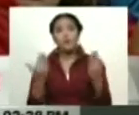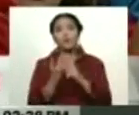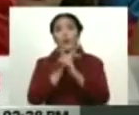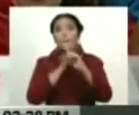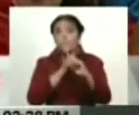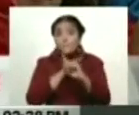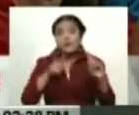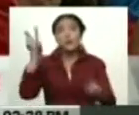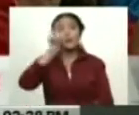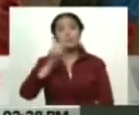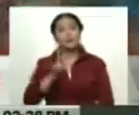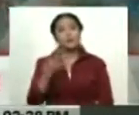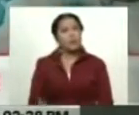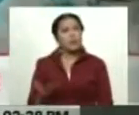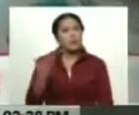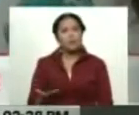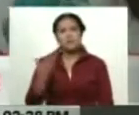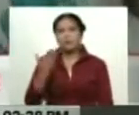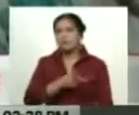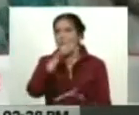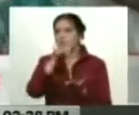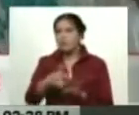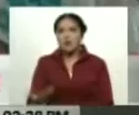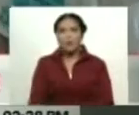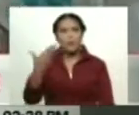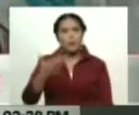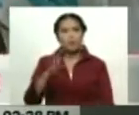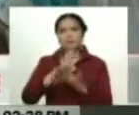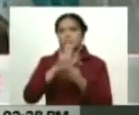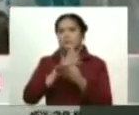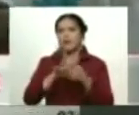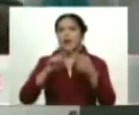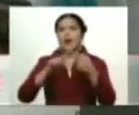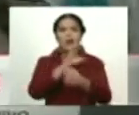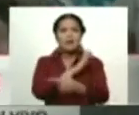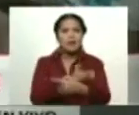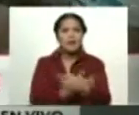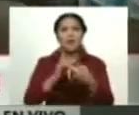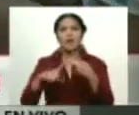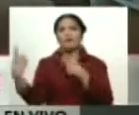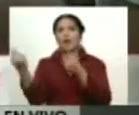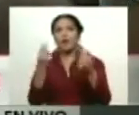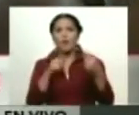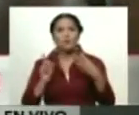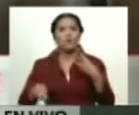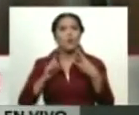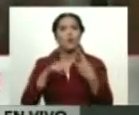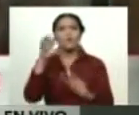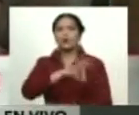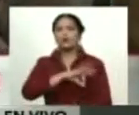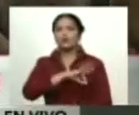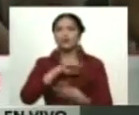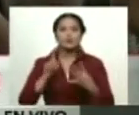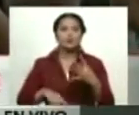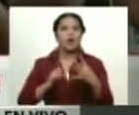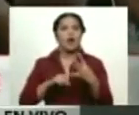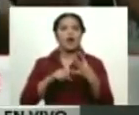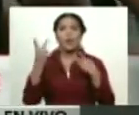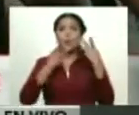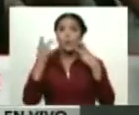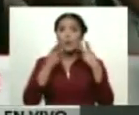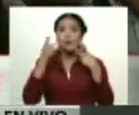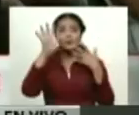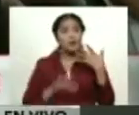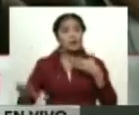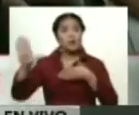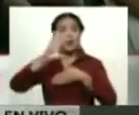un papel clave y ha jugado un papel clave en la estabilidad energética, económica, social, política de nuestro